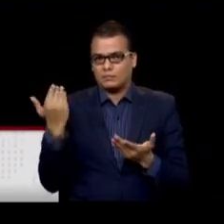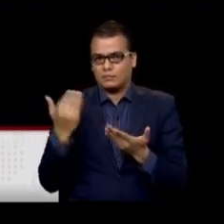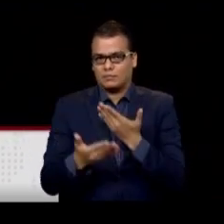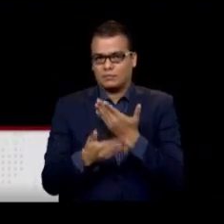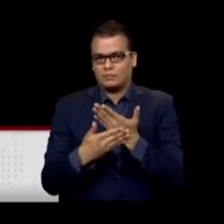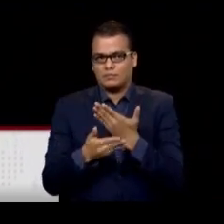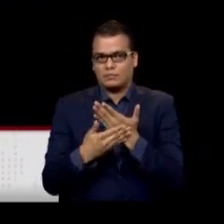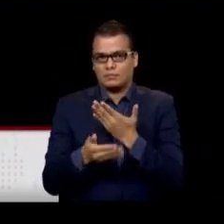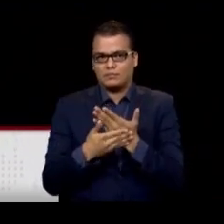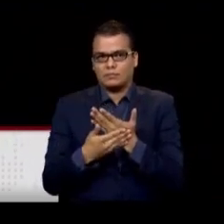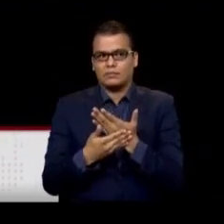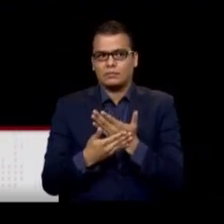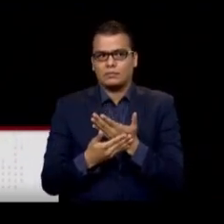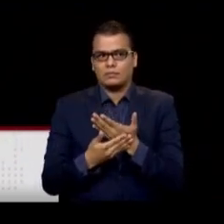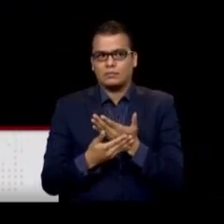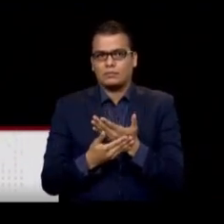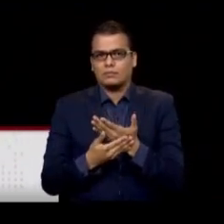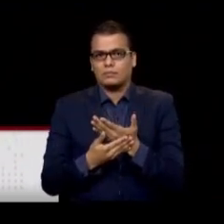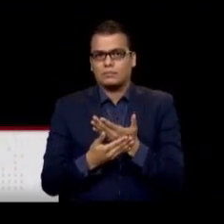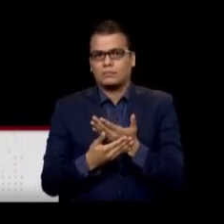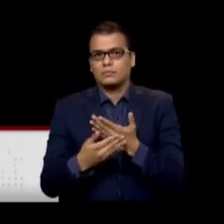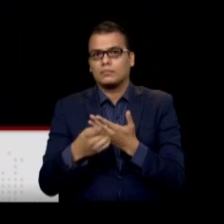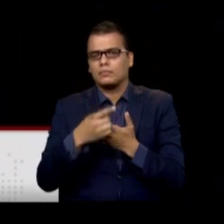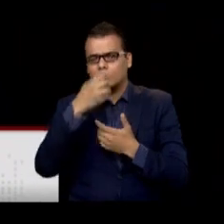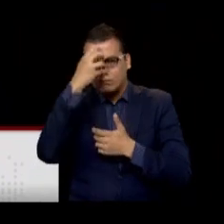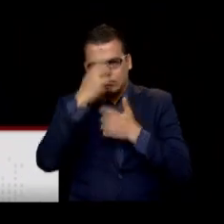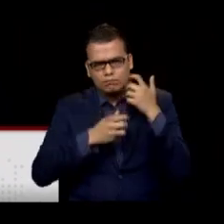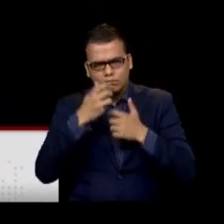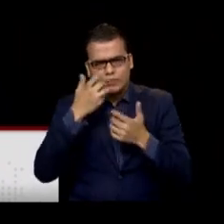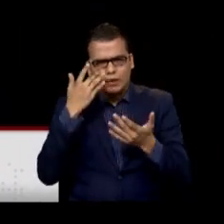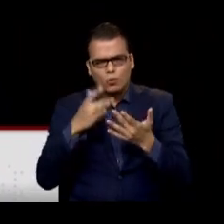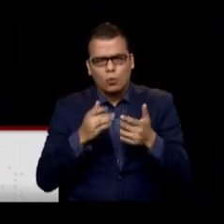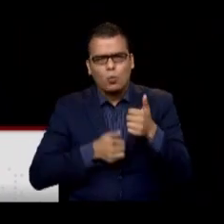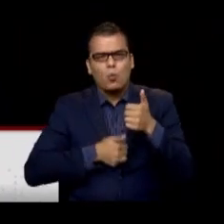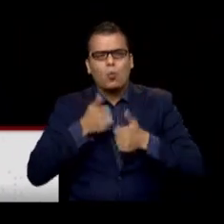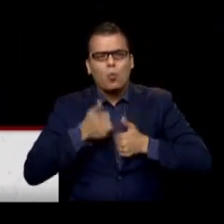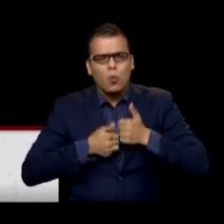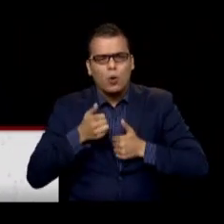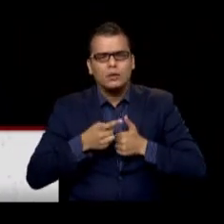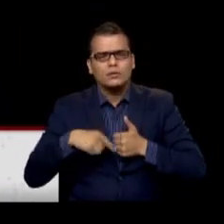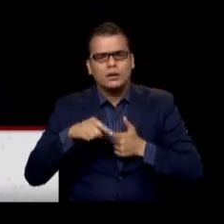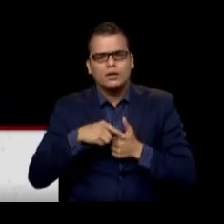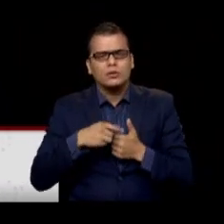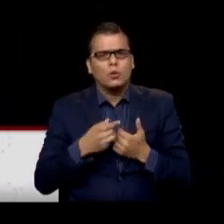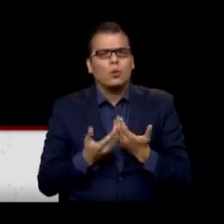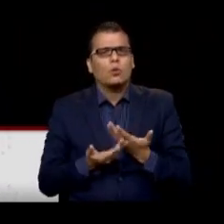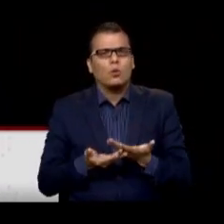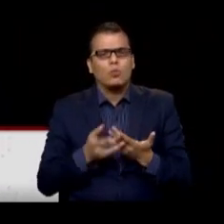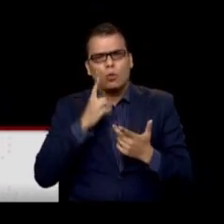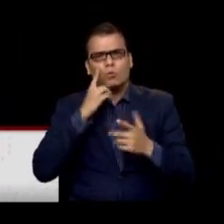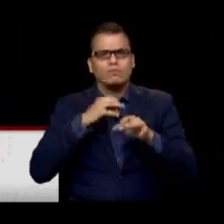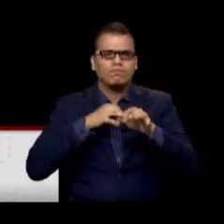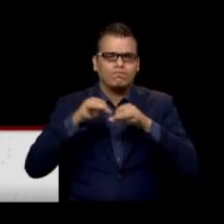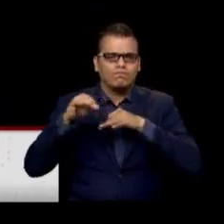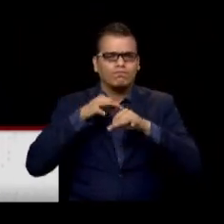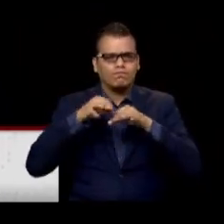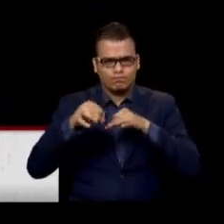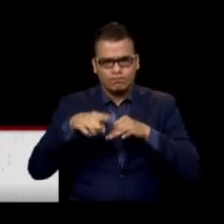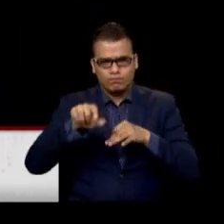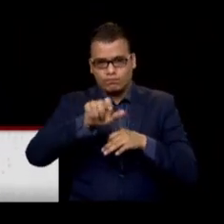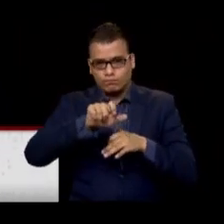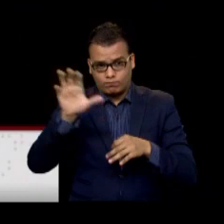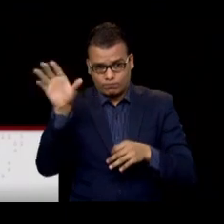sobre la idoneidad, sobre todo de las pruebas, cuáles son los tipos de pruebas que hay y sobre todo para que haya claridad entre toda la